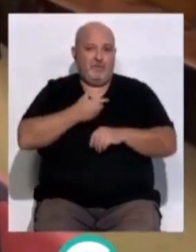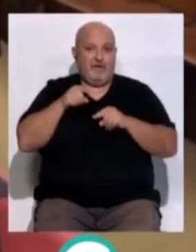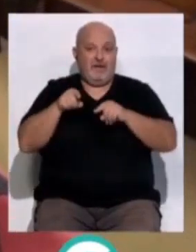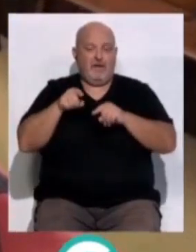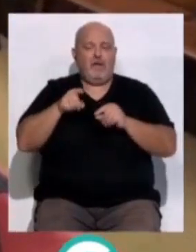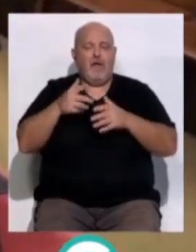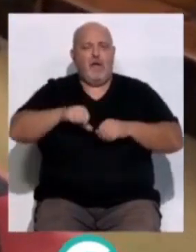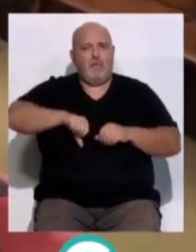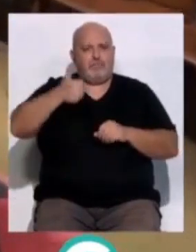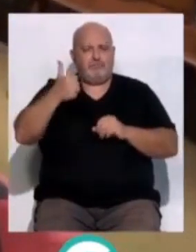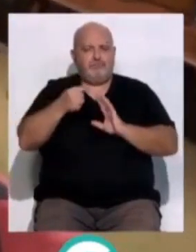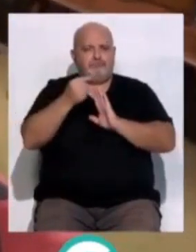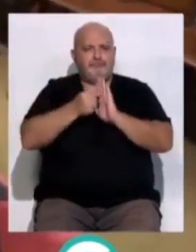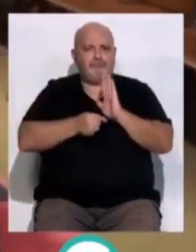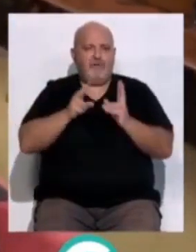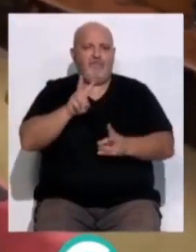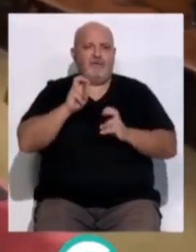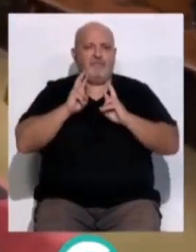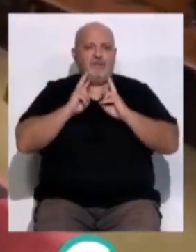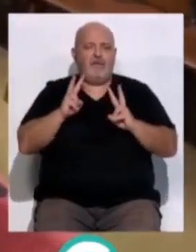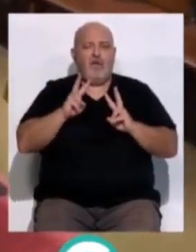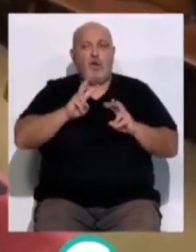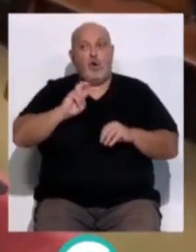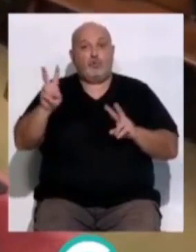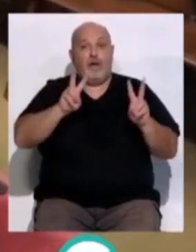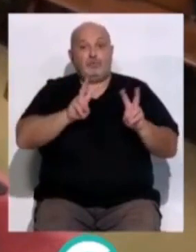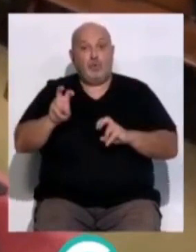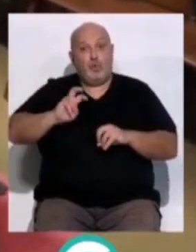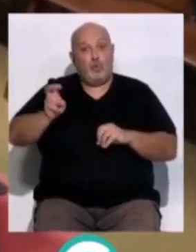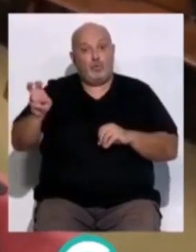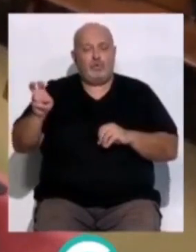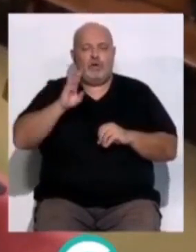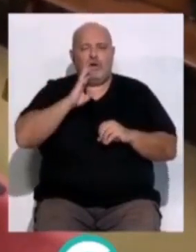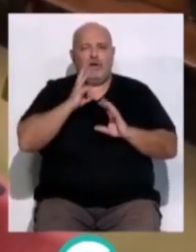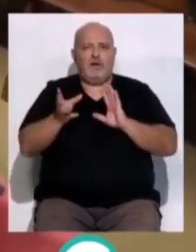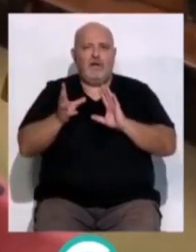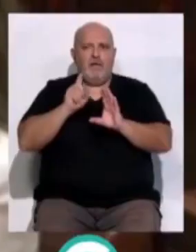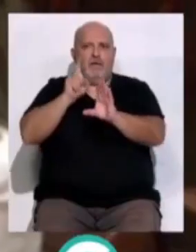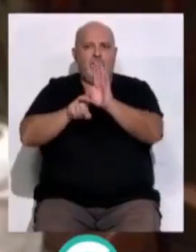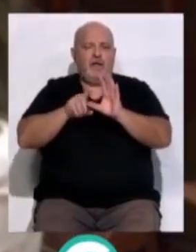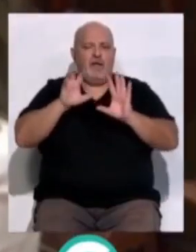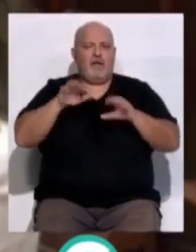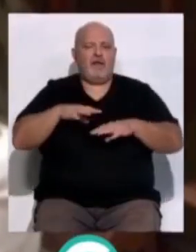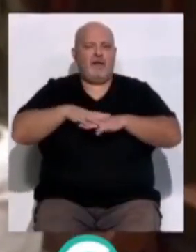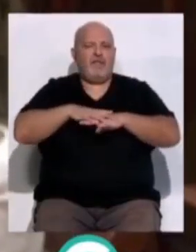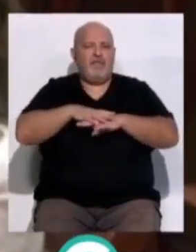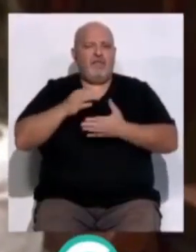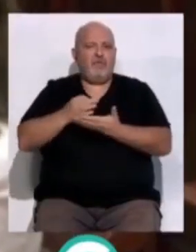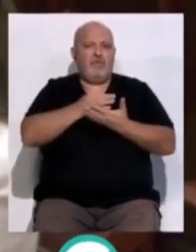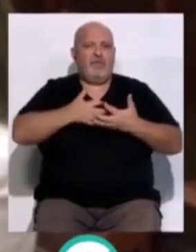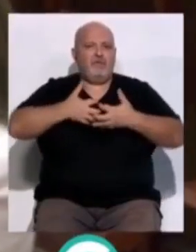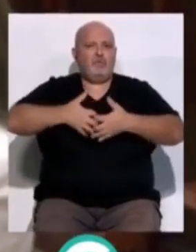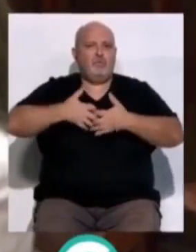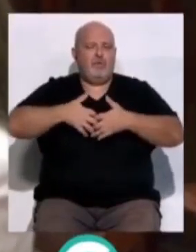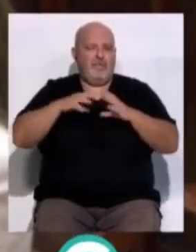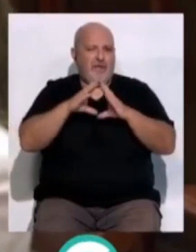estas iniciativas fiscales y, entre el resto de asuntos, también la adhesión de la ciudad de Cádiz a la Red de Ciudades Industriales